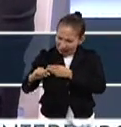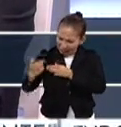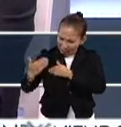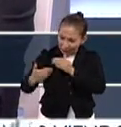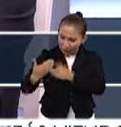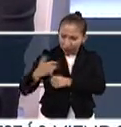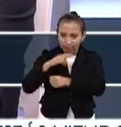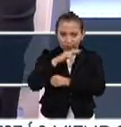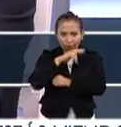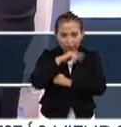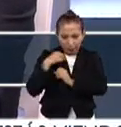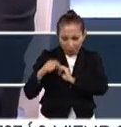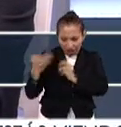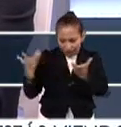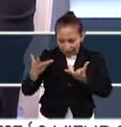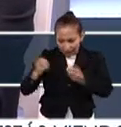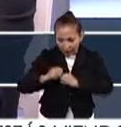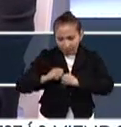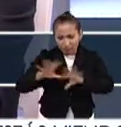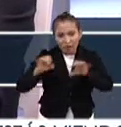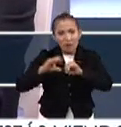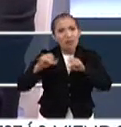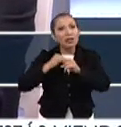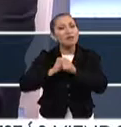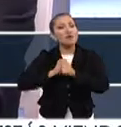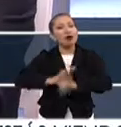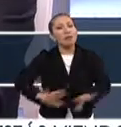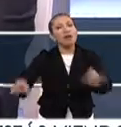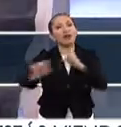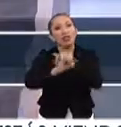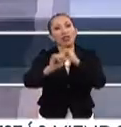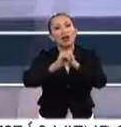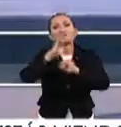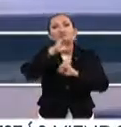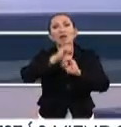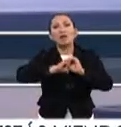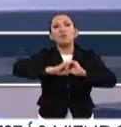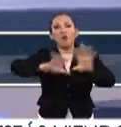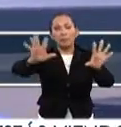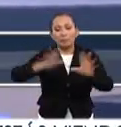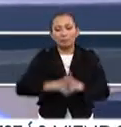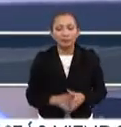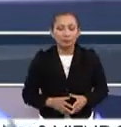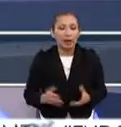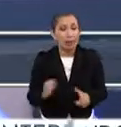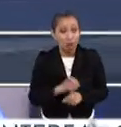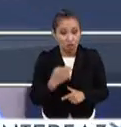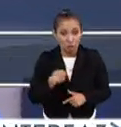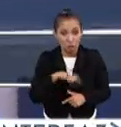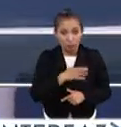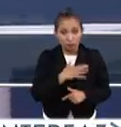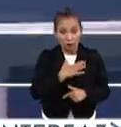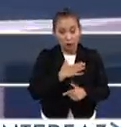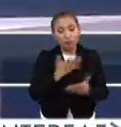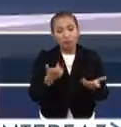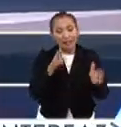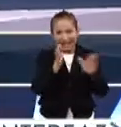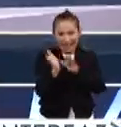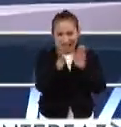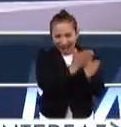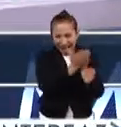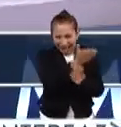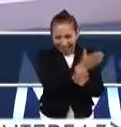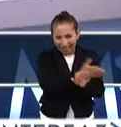su capacidad de generar productos de este corte. Es decir, nosotros pasamos de ser